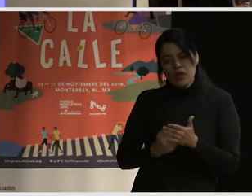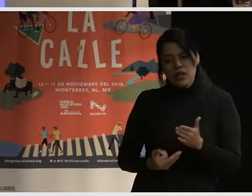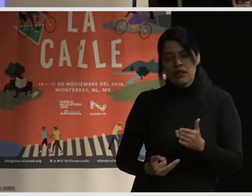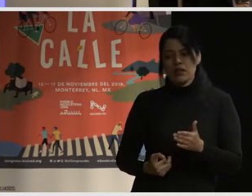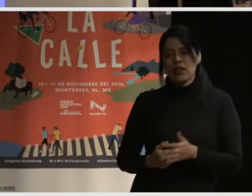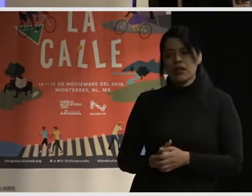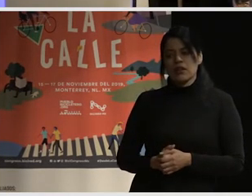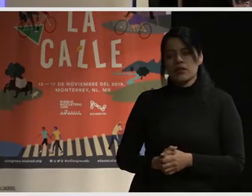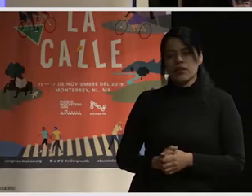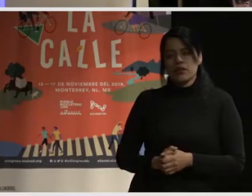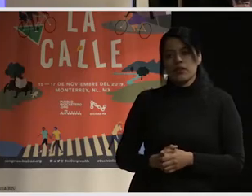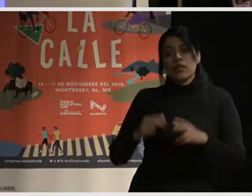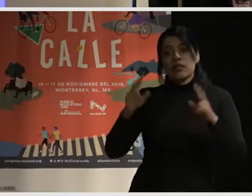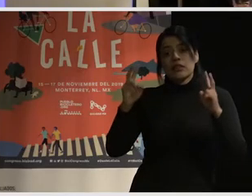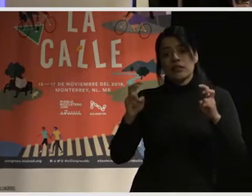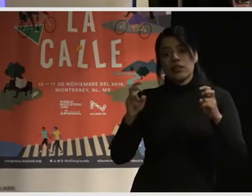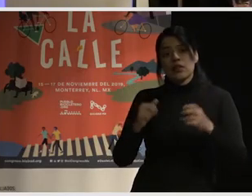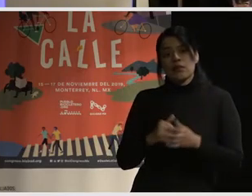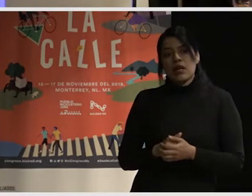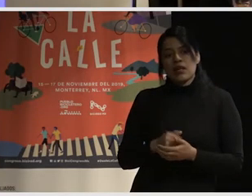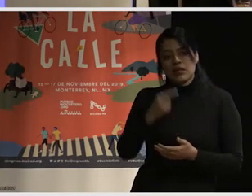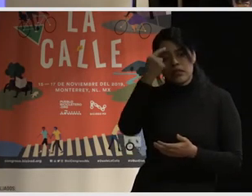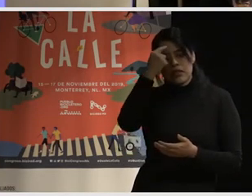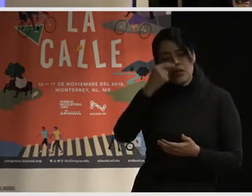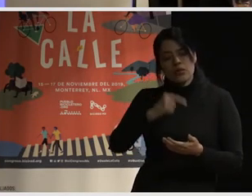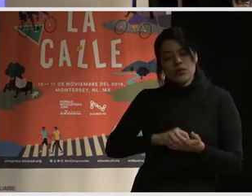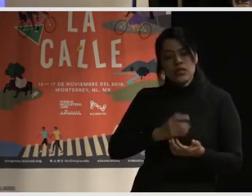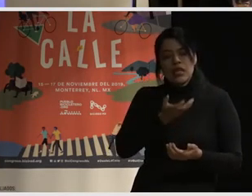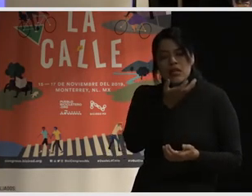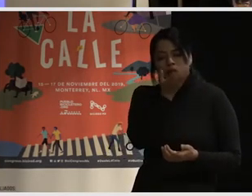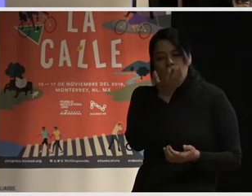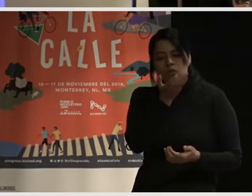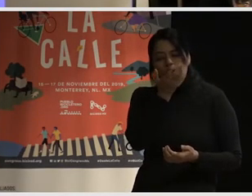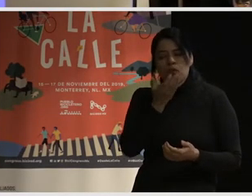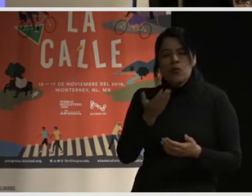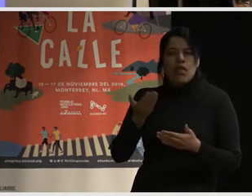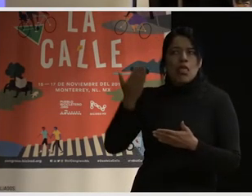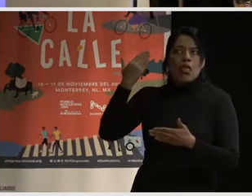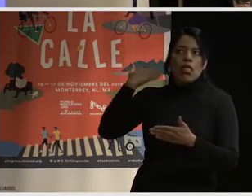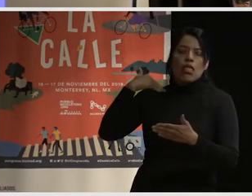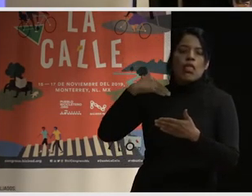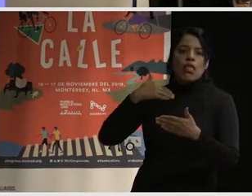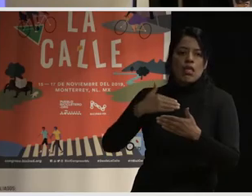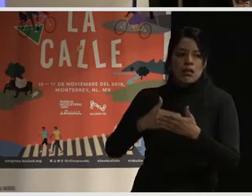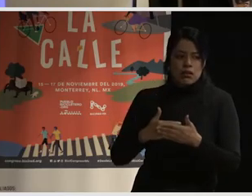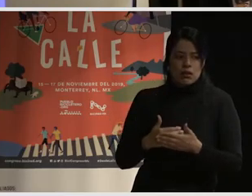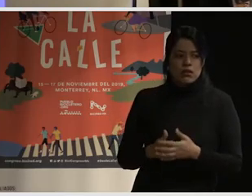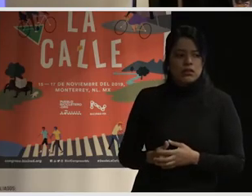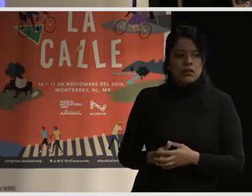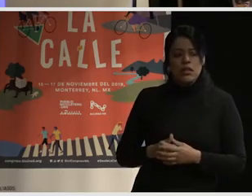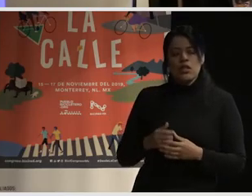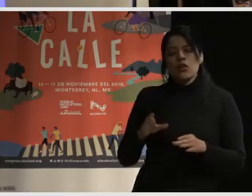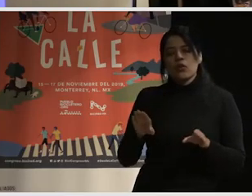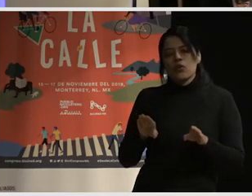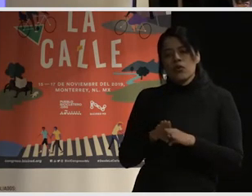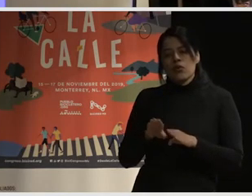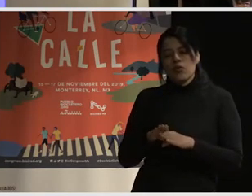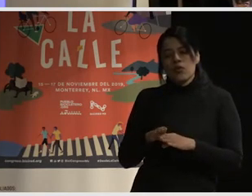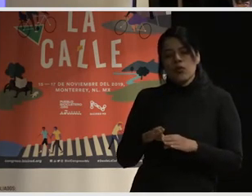que nos creemos que tenemos tradiciones milenarias como si fuéramos todavía una comunidad no sé